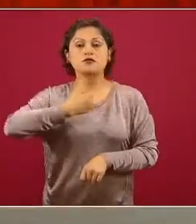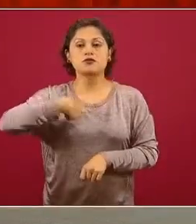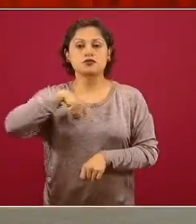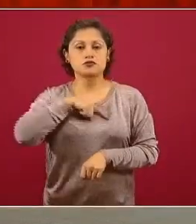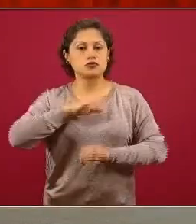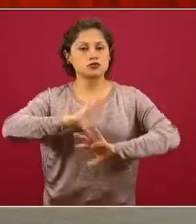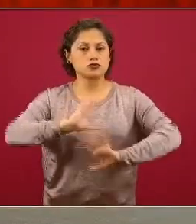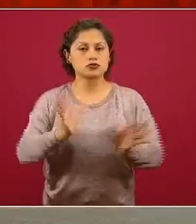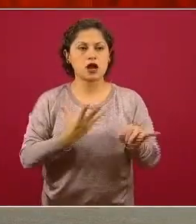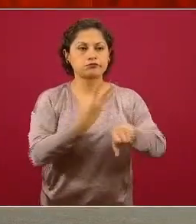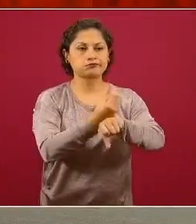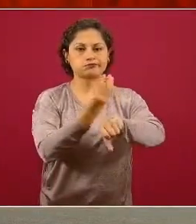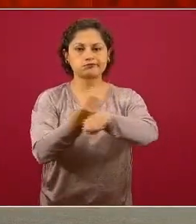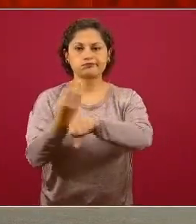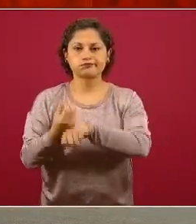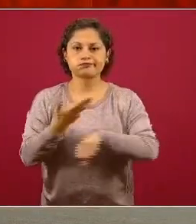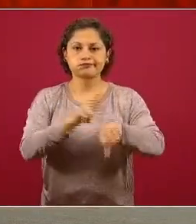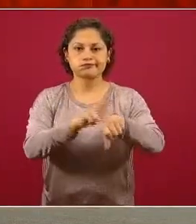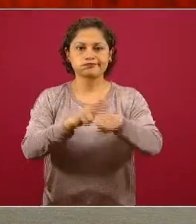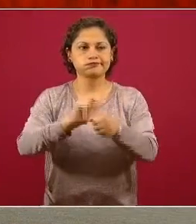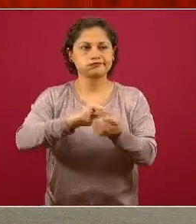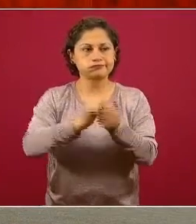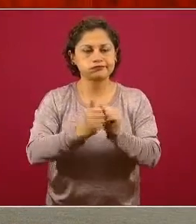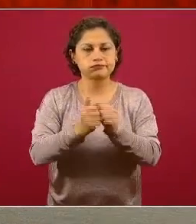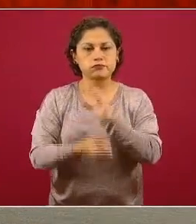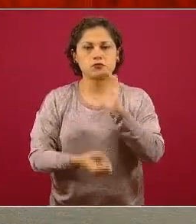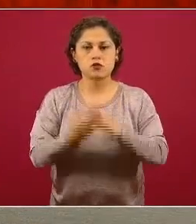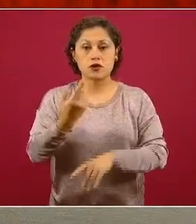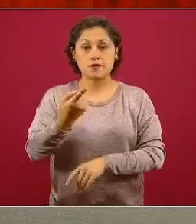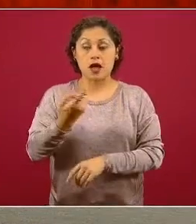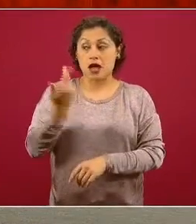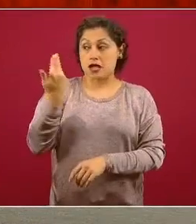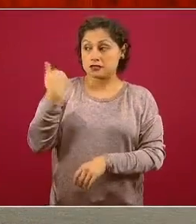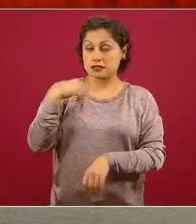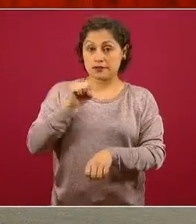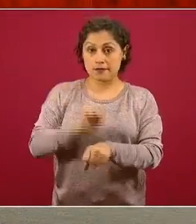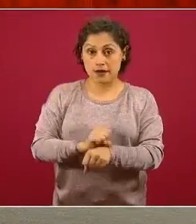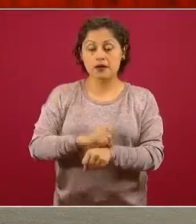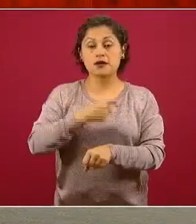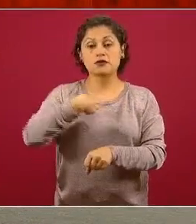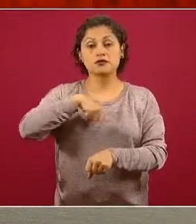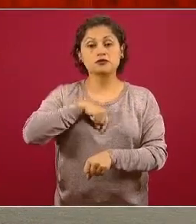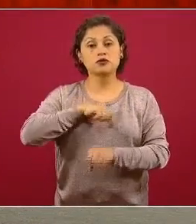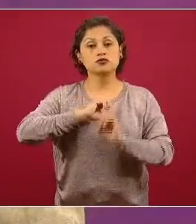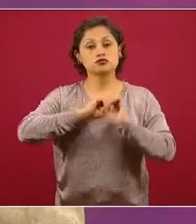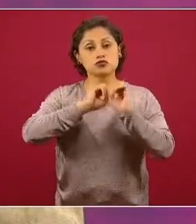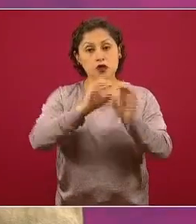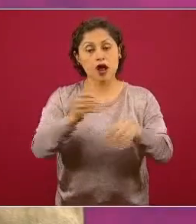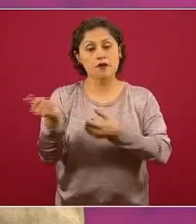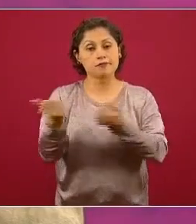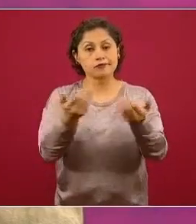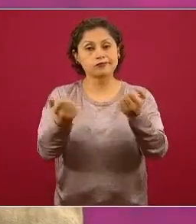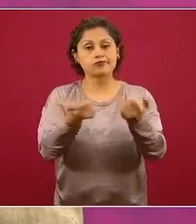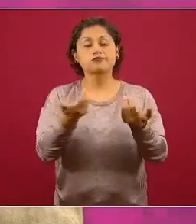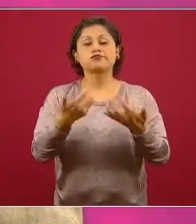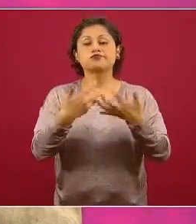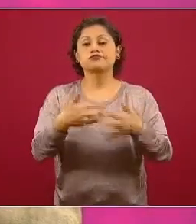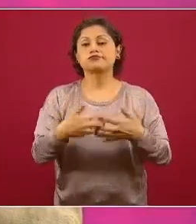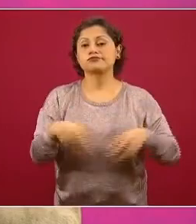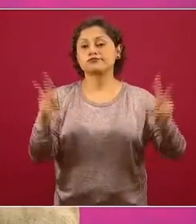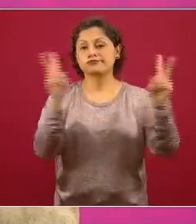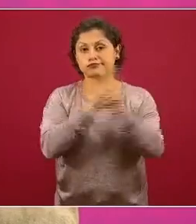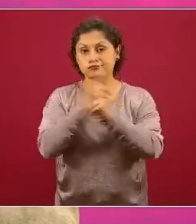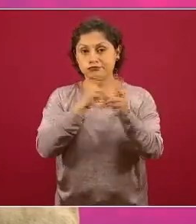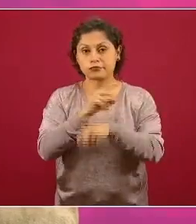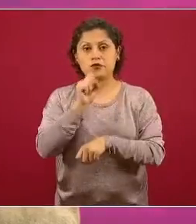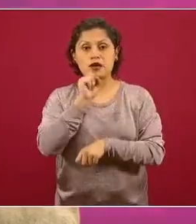capacidades. Desde la semana pasada se mandaron ventiladores, se está mandando personal y se está verificando que el personal esté